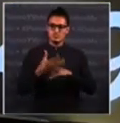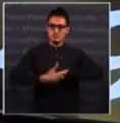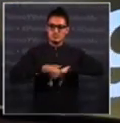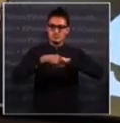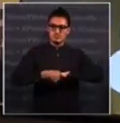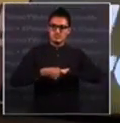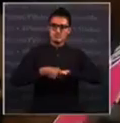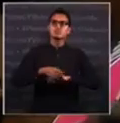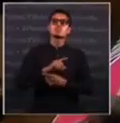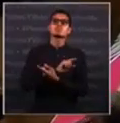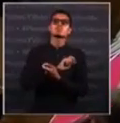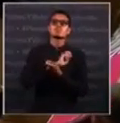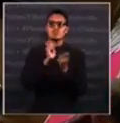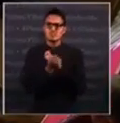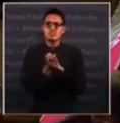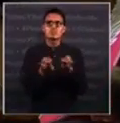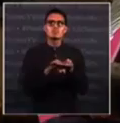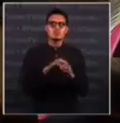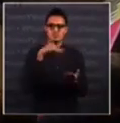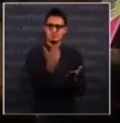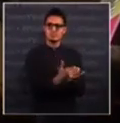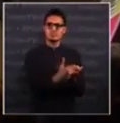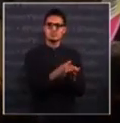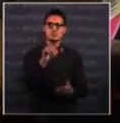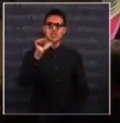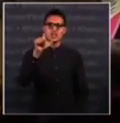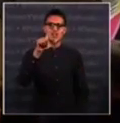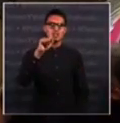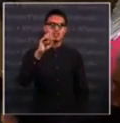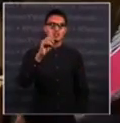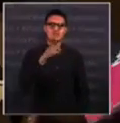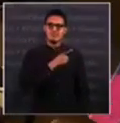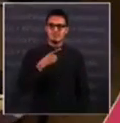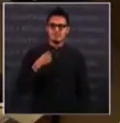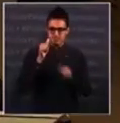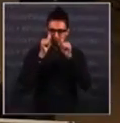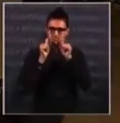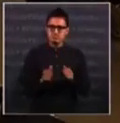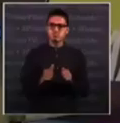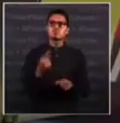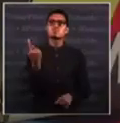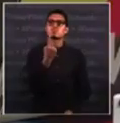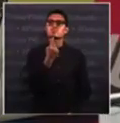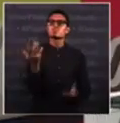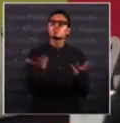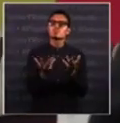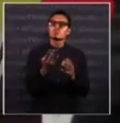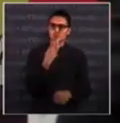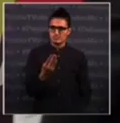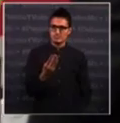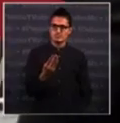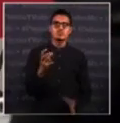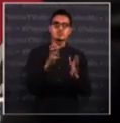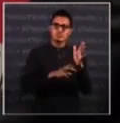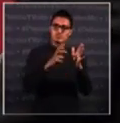precisamente voltear, hacer un alto y voltear a revisar lo que se ha hecho bien, corregir lo que está mal